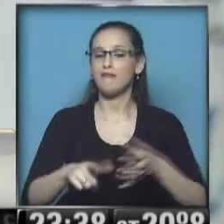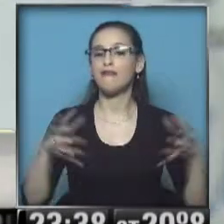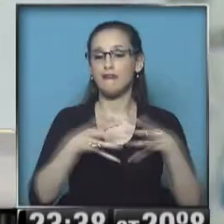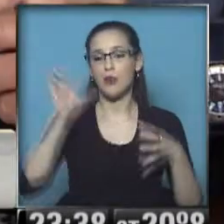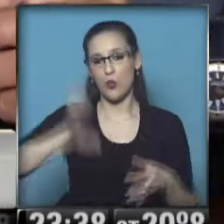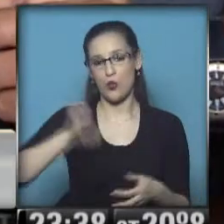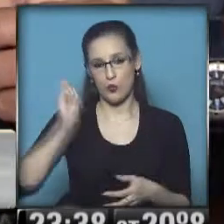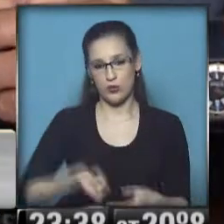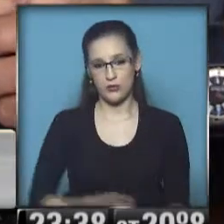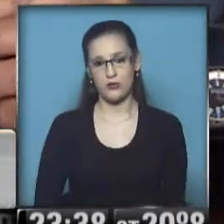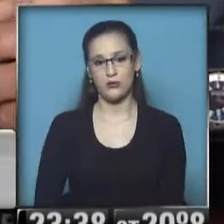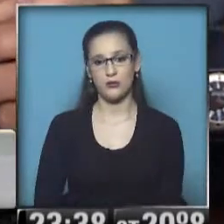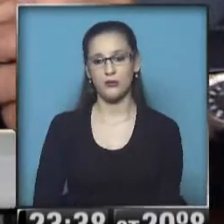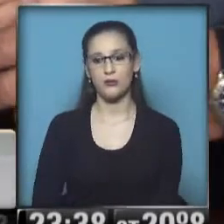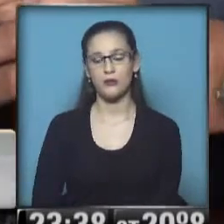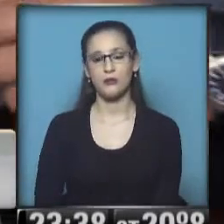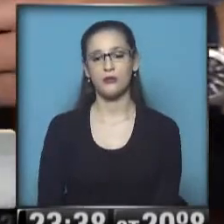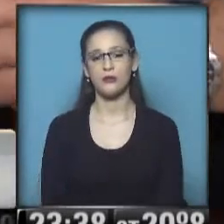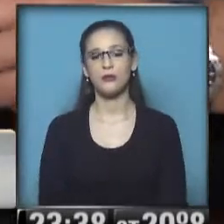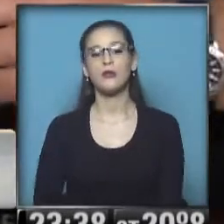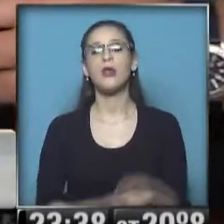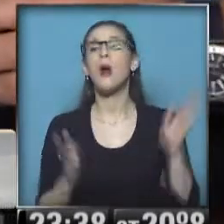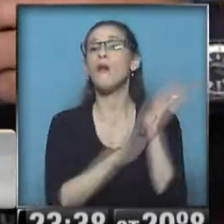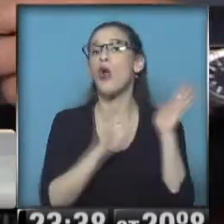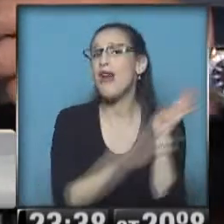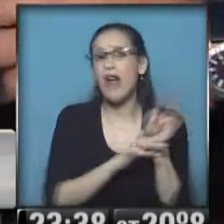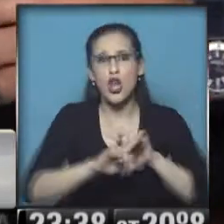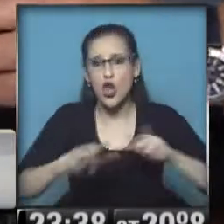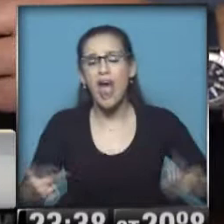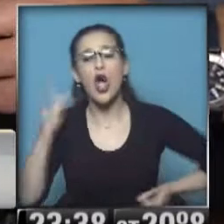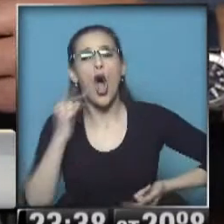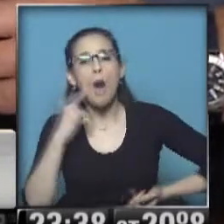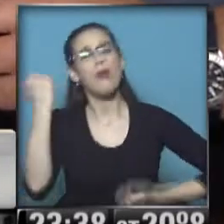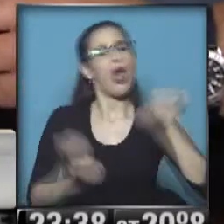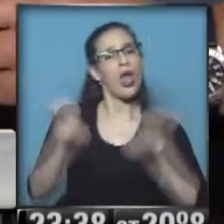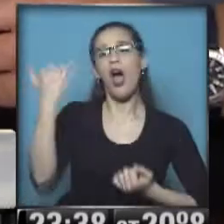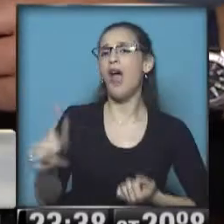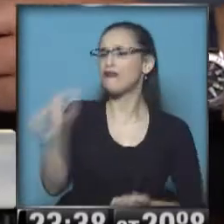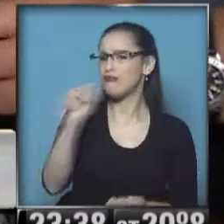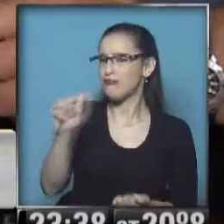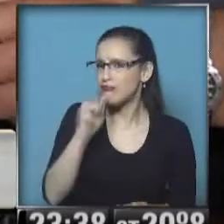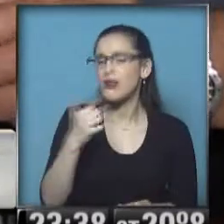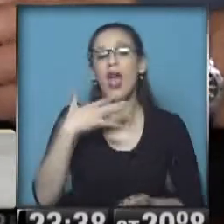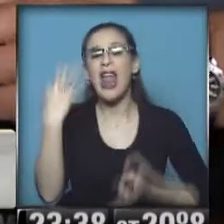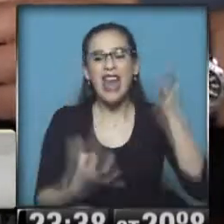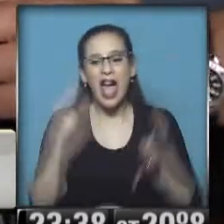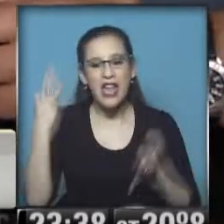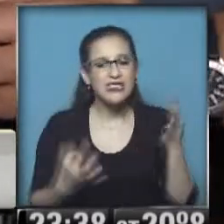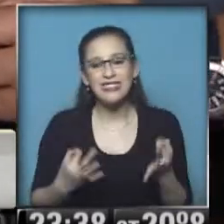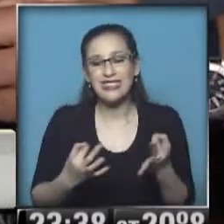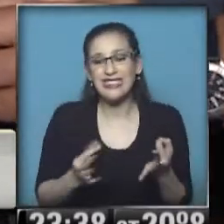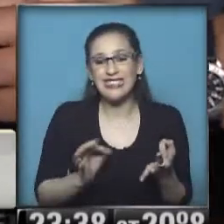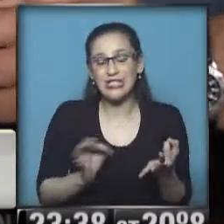Py. No hay prueba que diga que Marcos Córdoba estaba alcoholizado, no hay estudio que pueda justificar